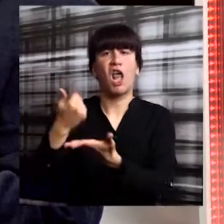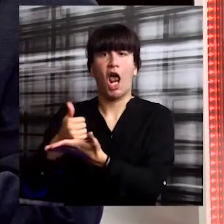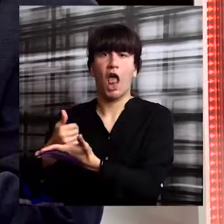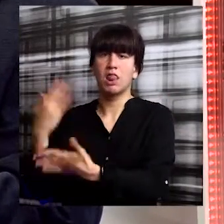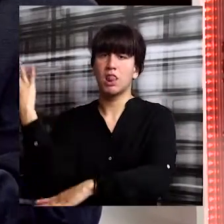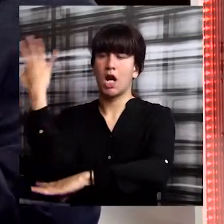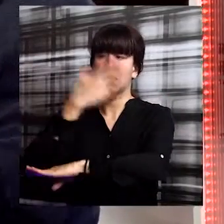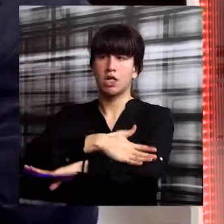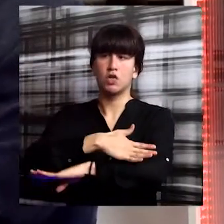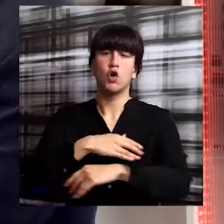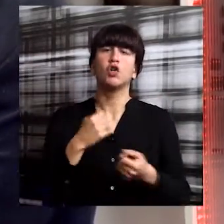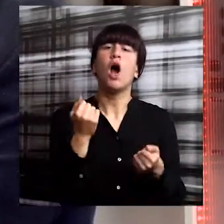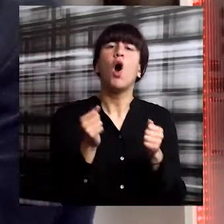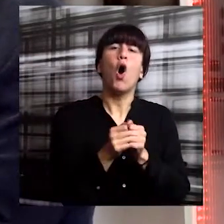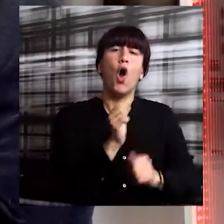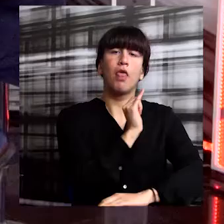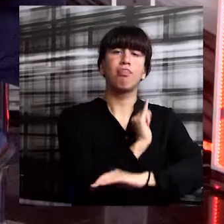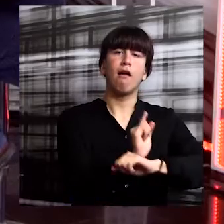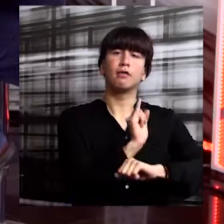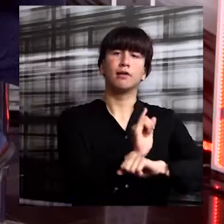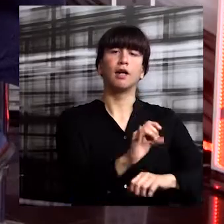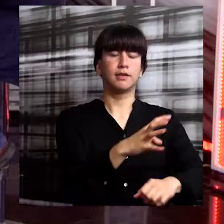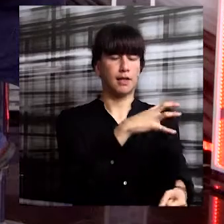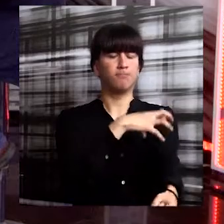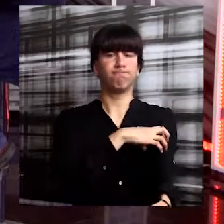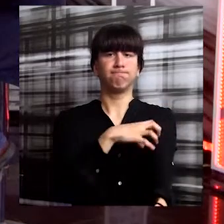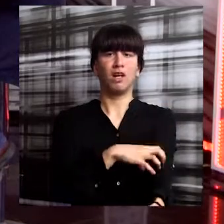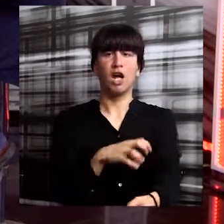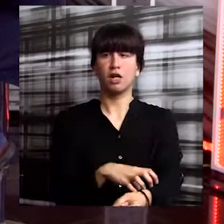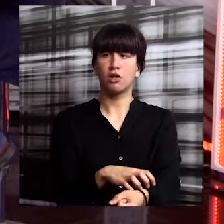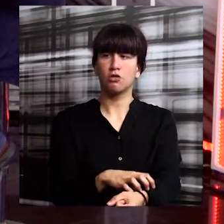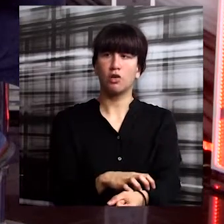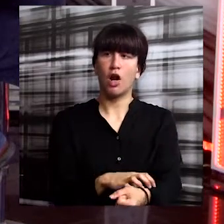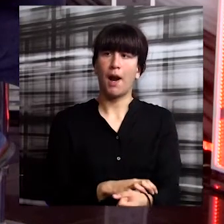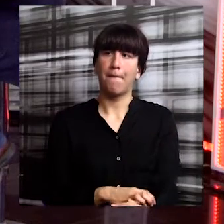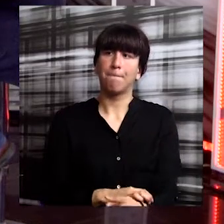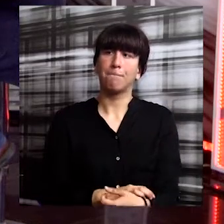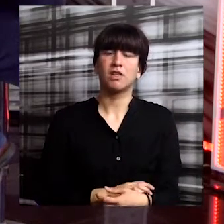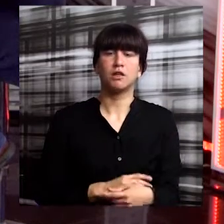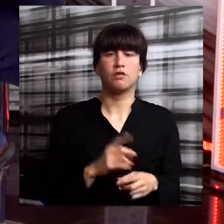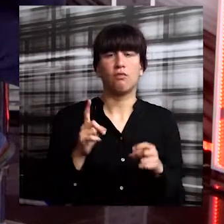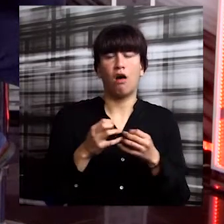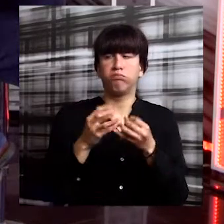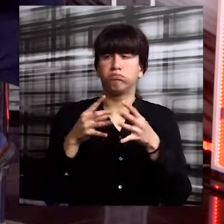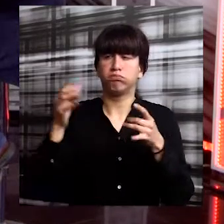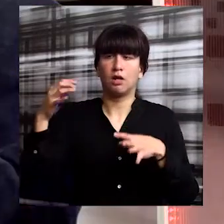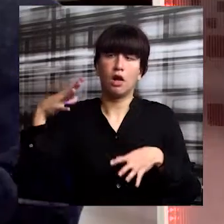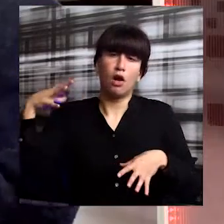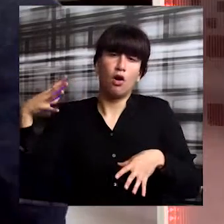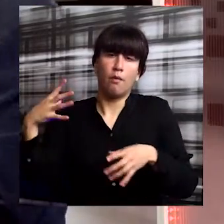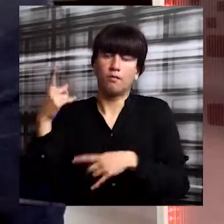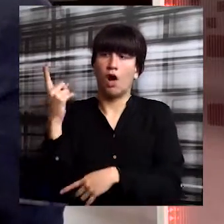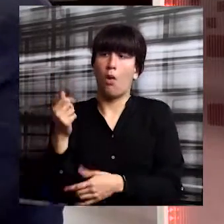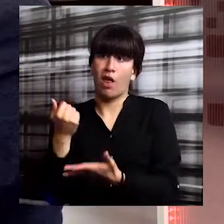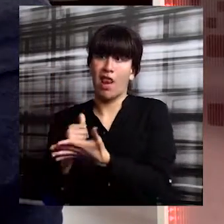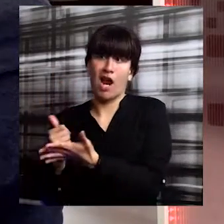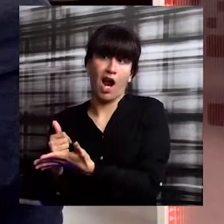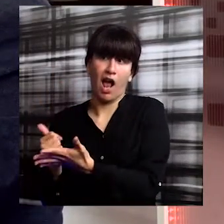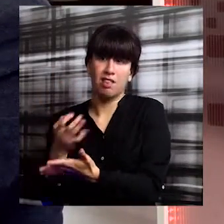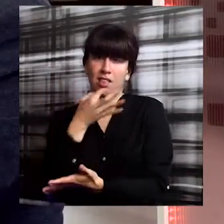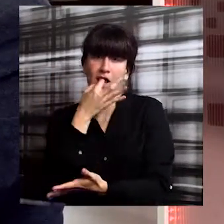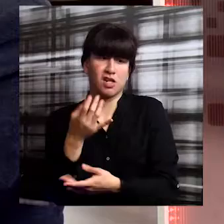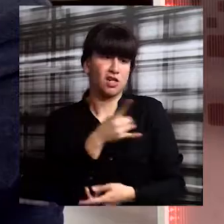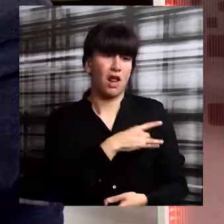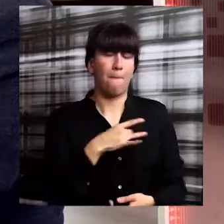de Quillota con el intendente regional por una cantidad de luminarias? Que incluso el alcalde se entrevistó con el ministro